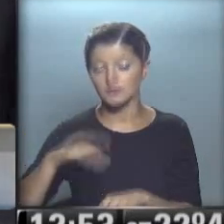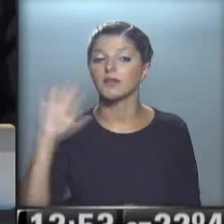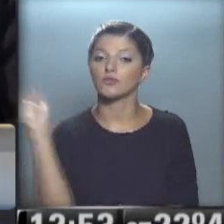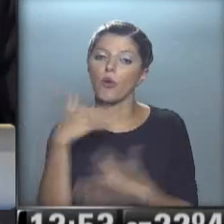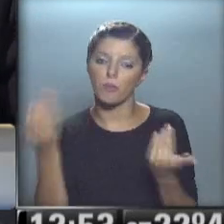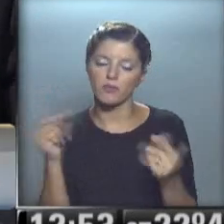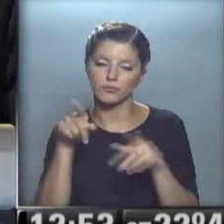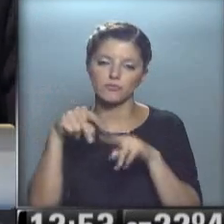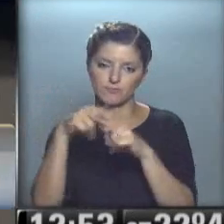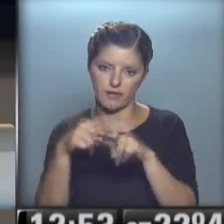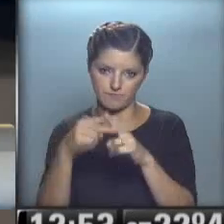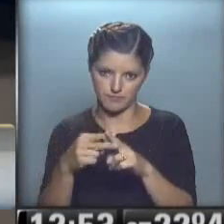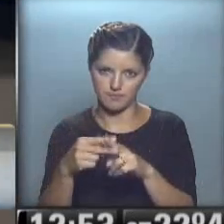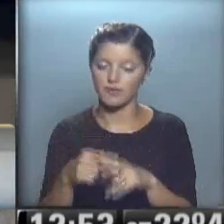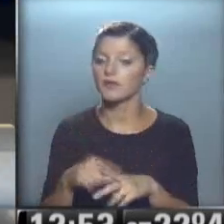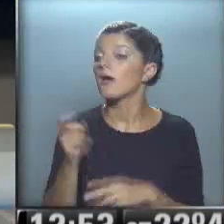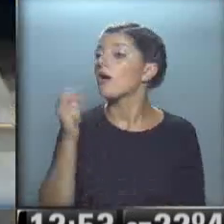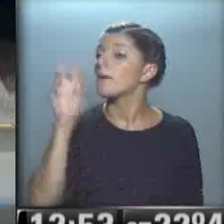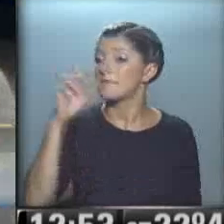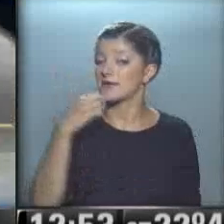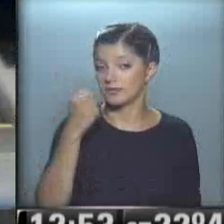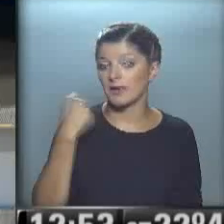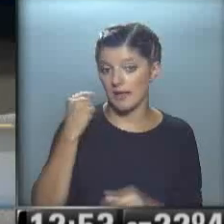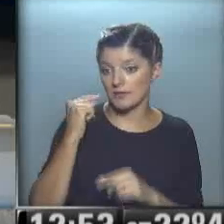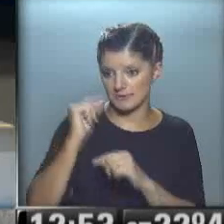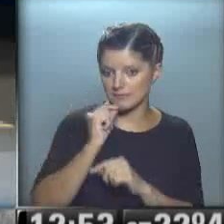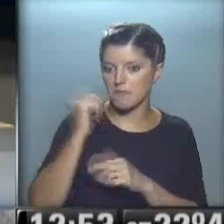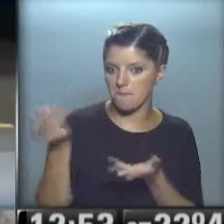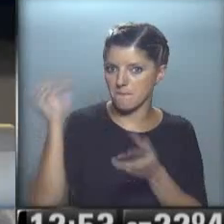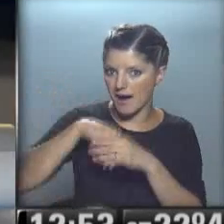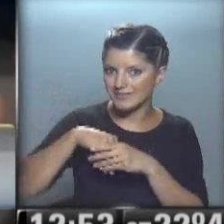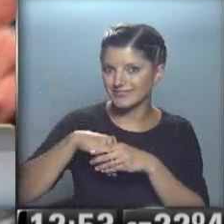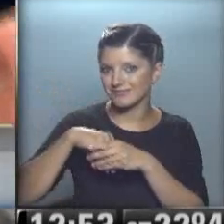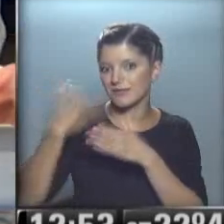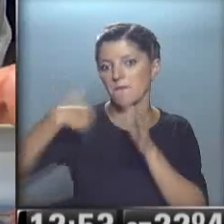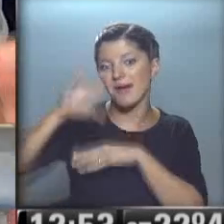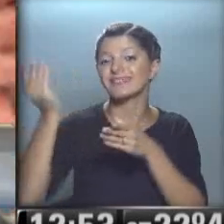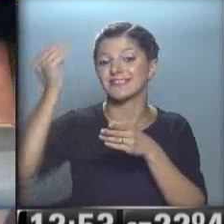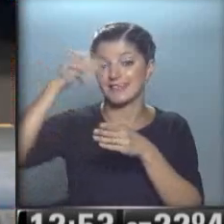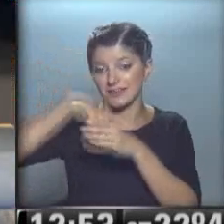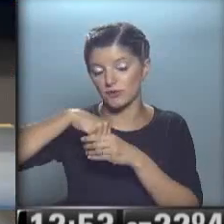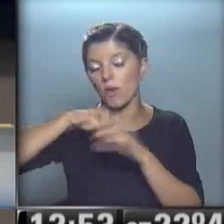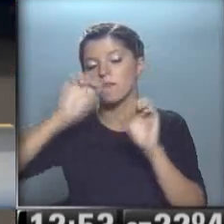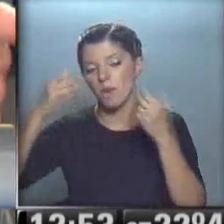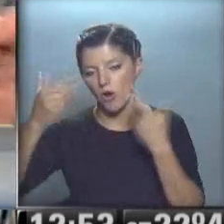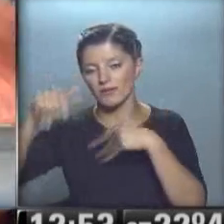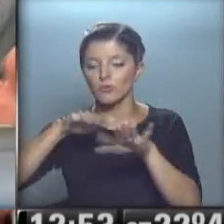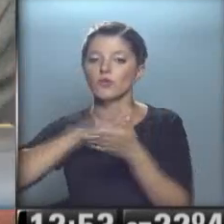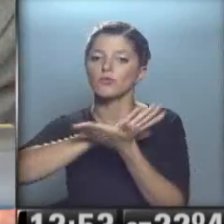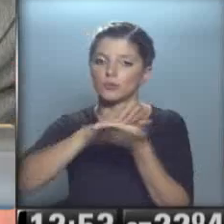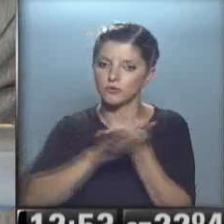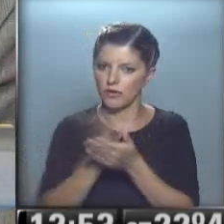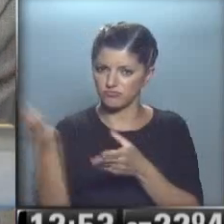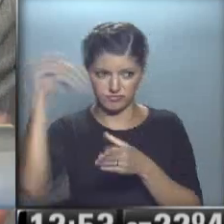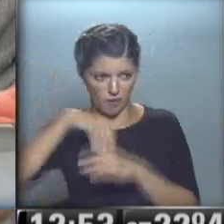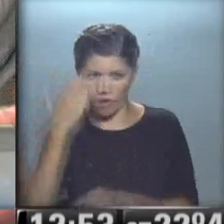propios mecanismos de resolución es que a mayor que haya a medida que haya mayor integración mejor se pueden resolver estas cuestiones ya que hablamos de integración lo